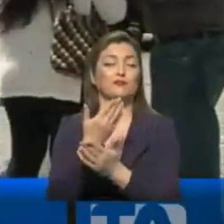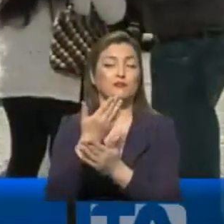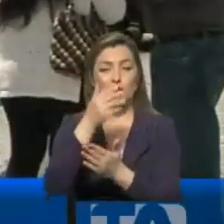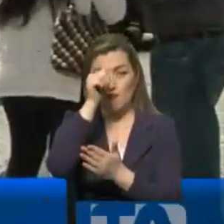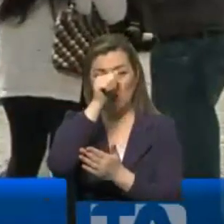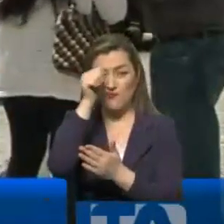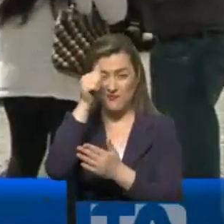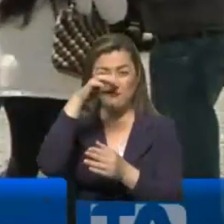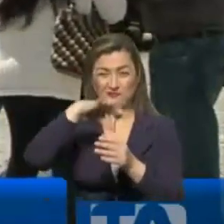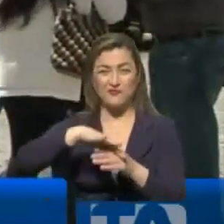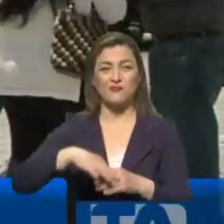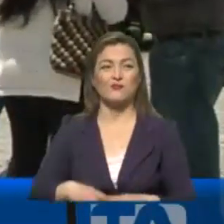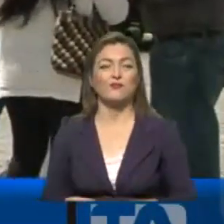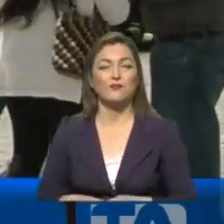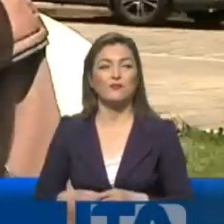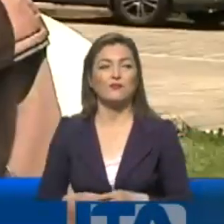domingo.